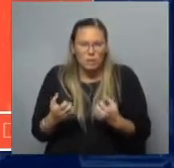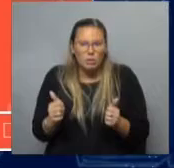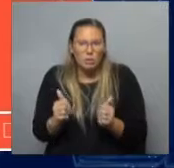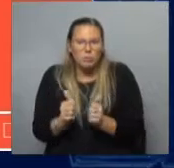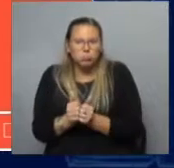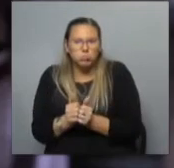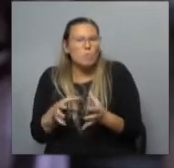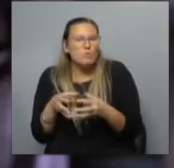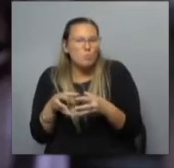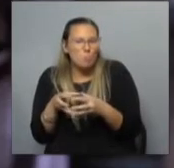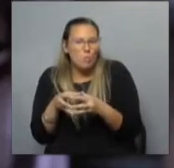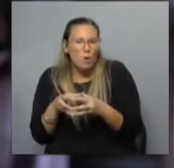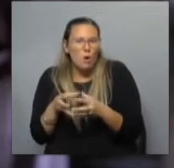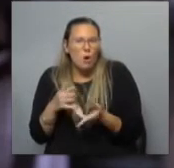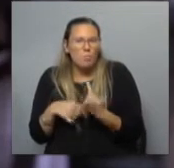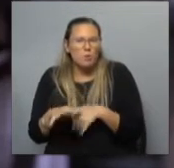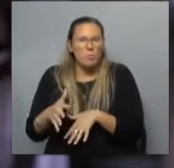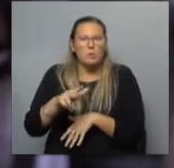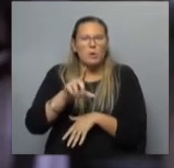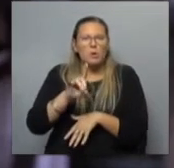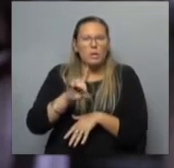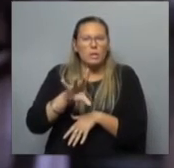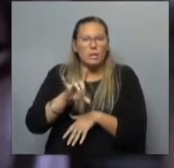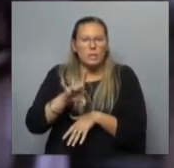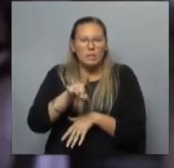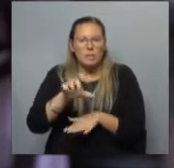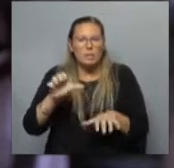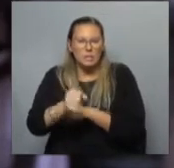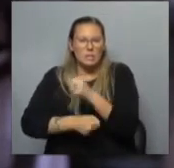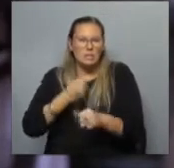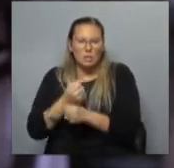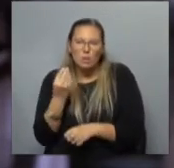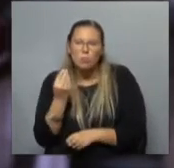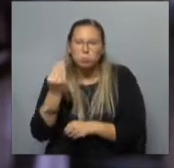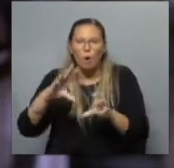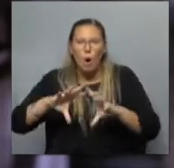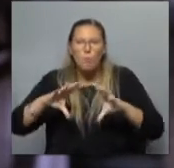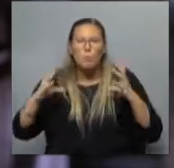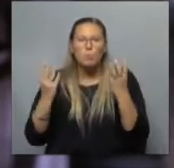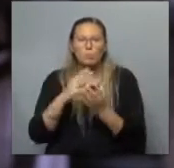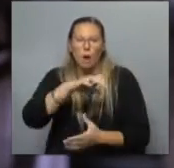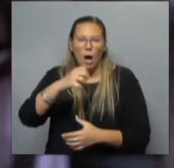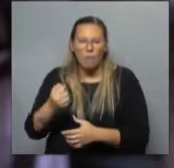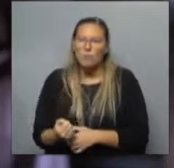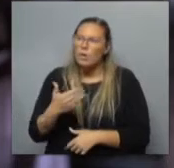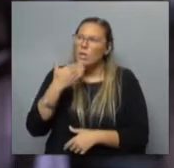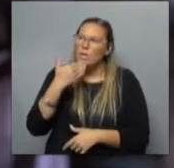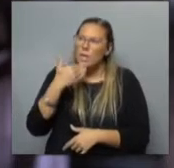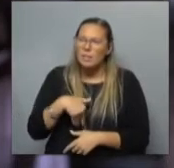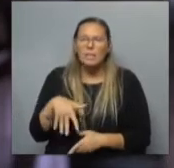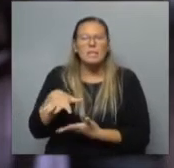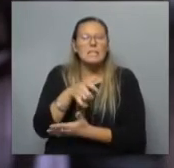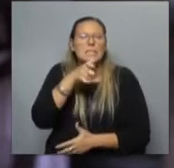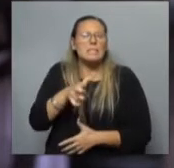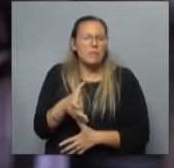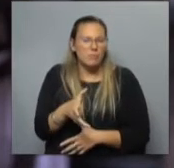mi colectividad. Pero más o menos a los 15, 16 años fue mi primer ingreso a lo que era Mundo Afro y a entender un poco más el